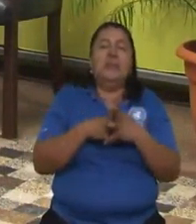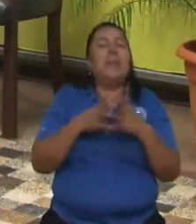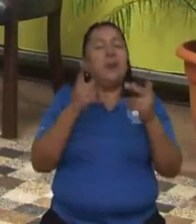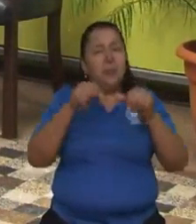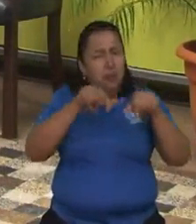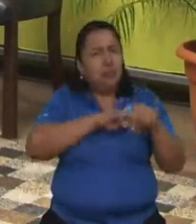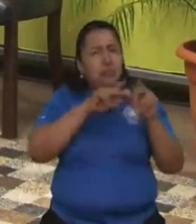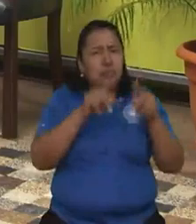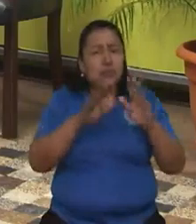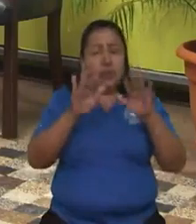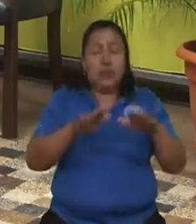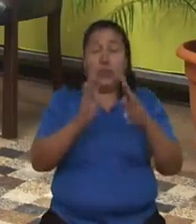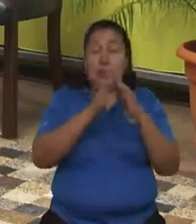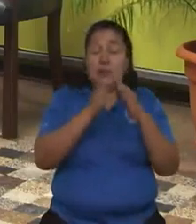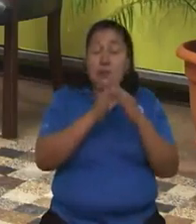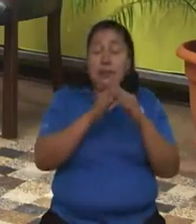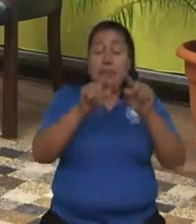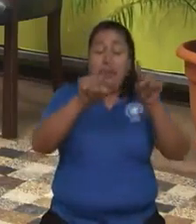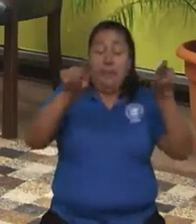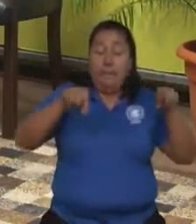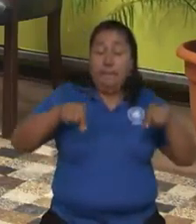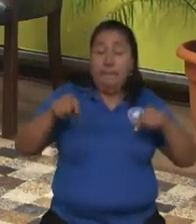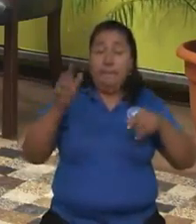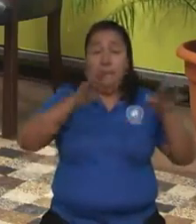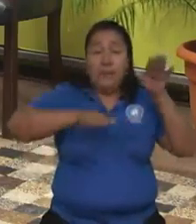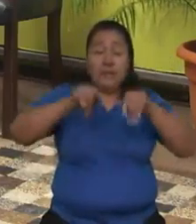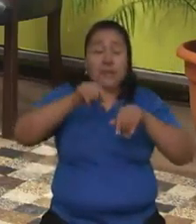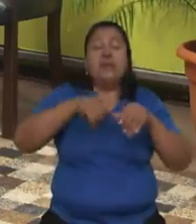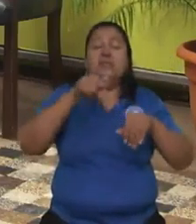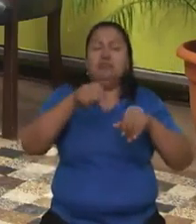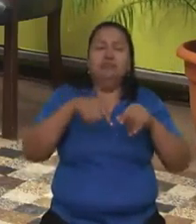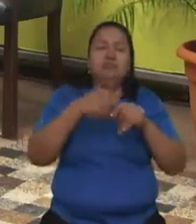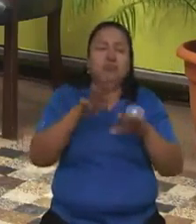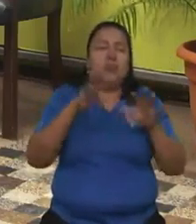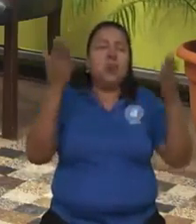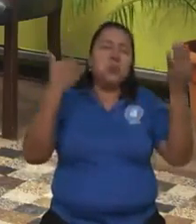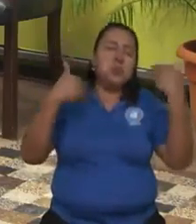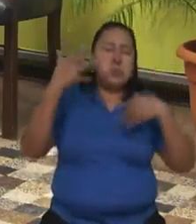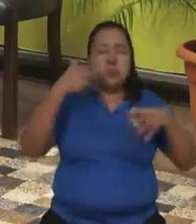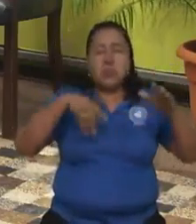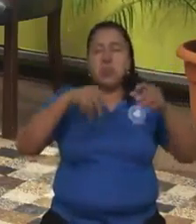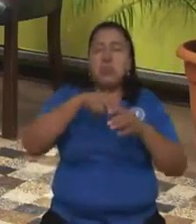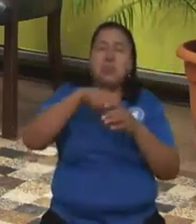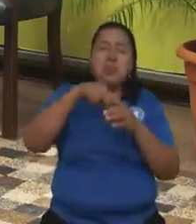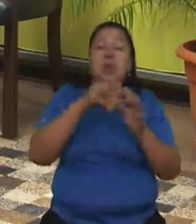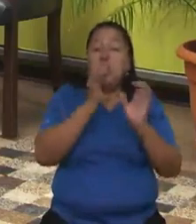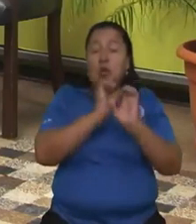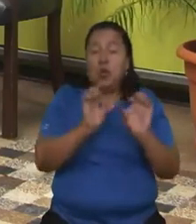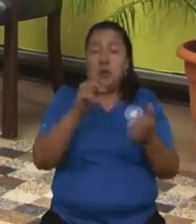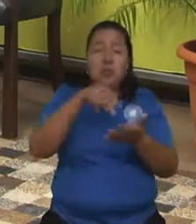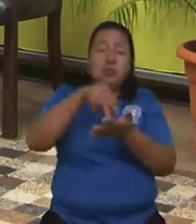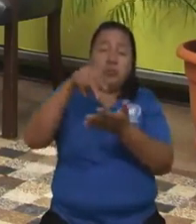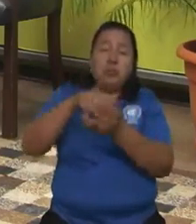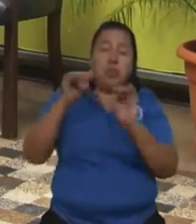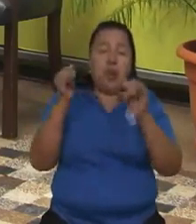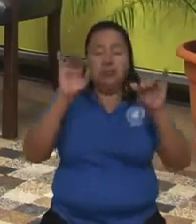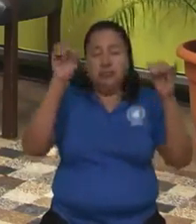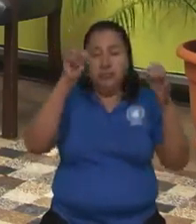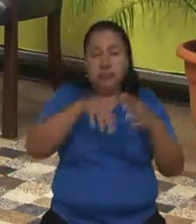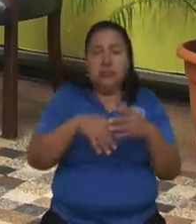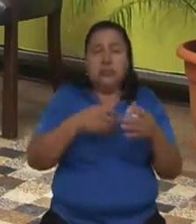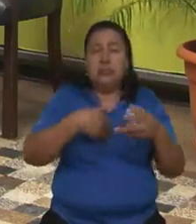porque creen que todo el mundo va al mar, entonces hay peligro en las calles, no hay lugar en el mar,